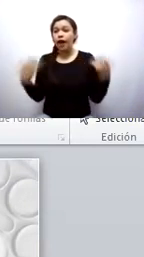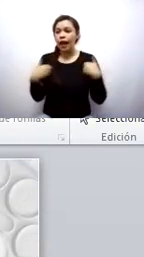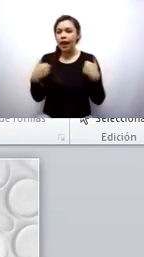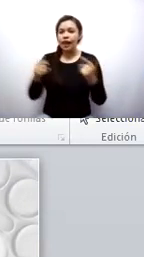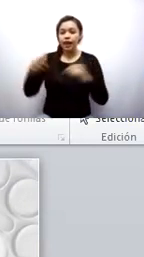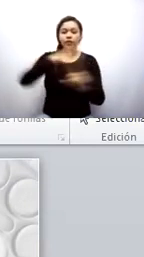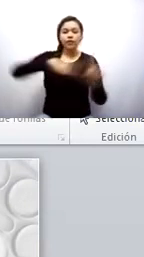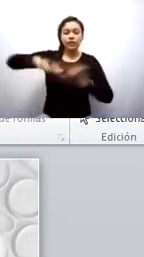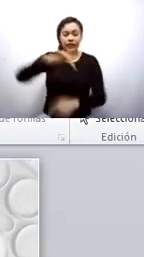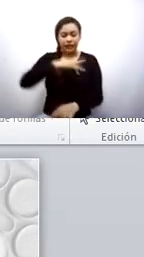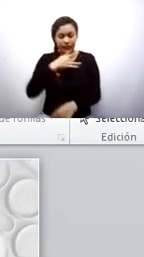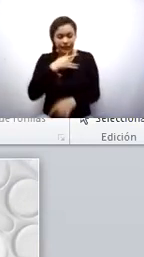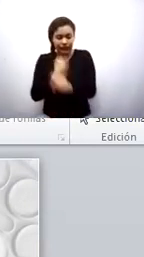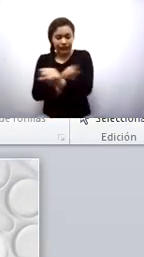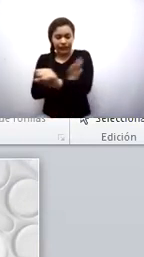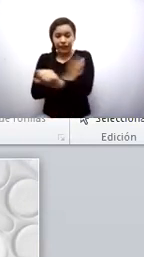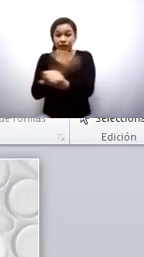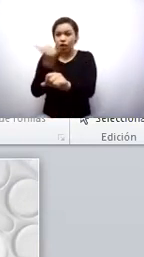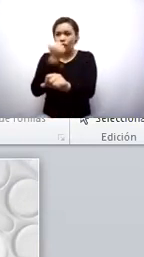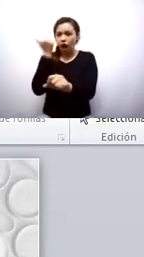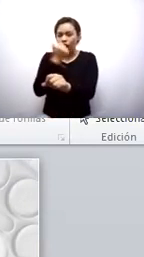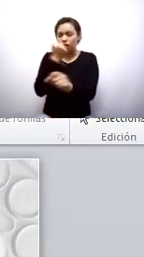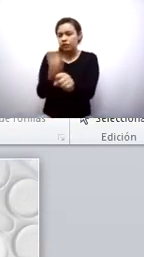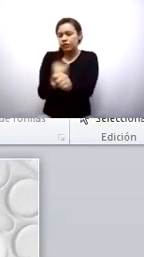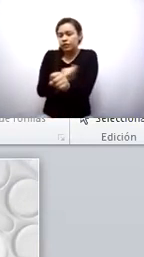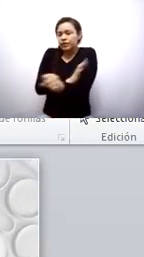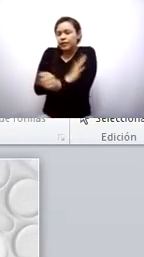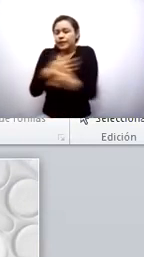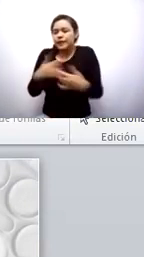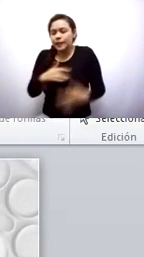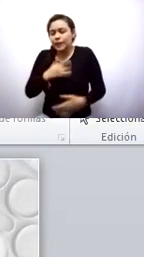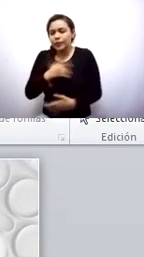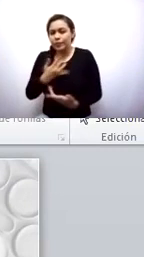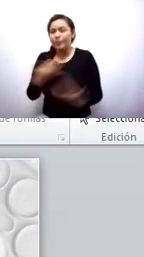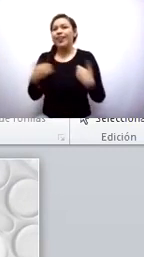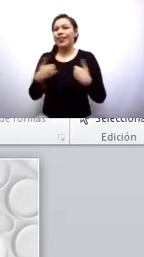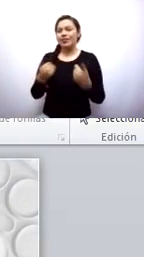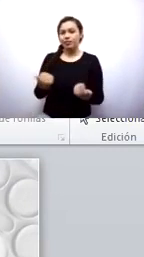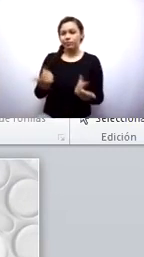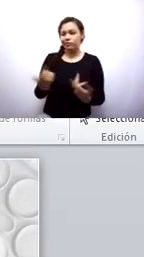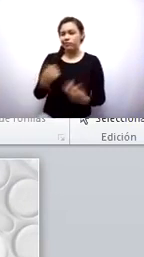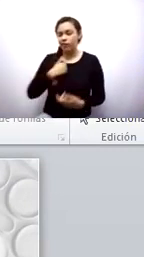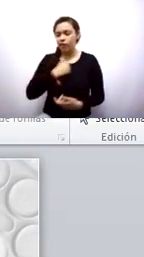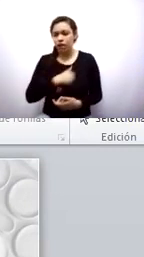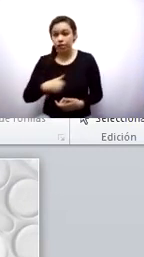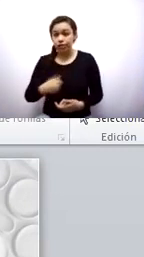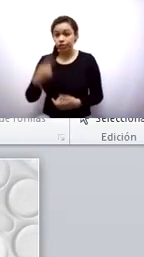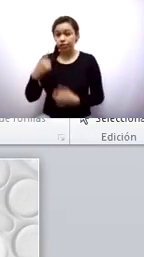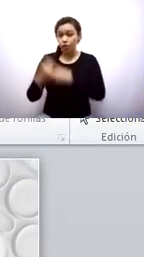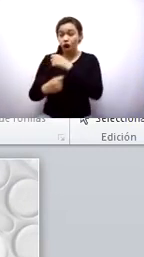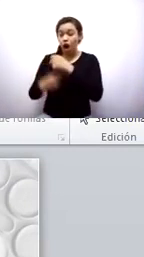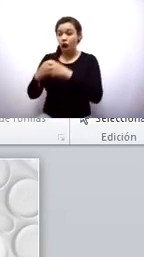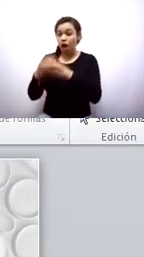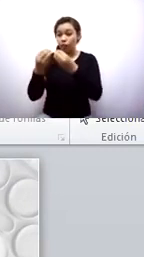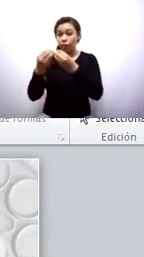emocional que nuestros alumnos están viviendo. Desgraciadamente, pues hemos tenido un año de mucha pérdida por